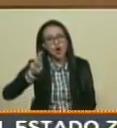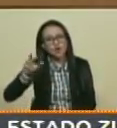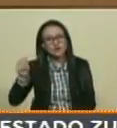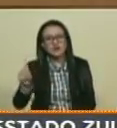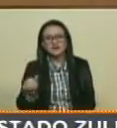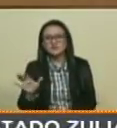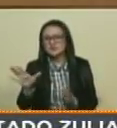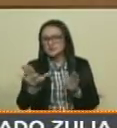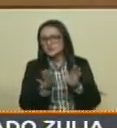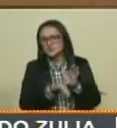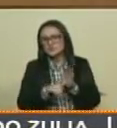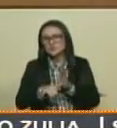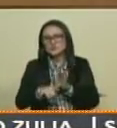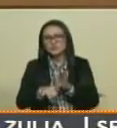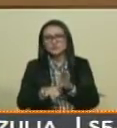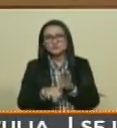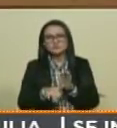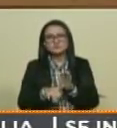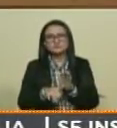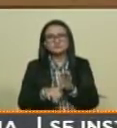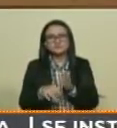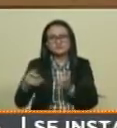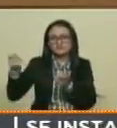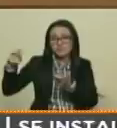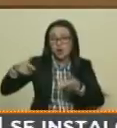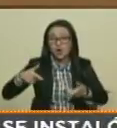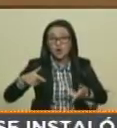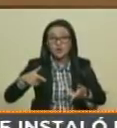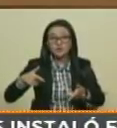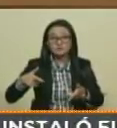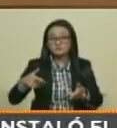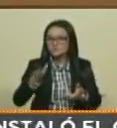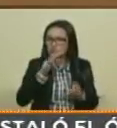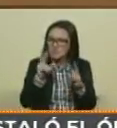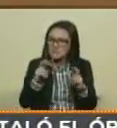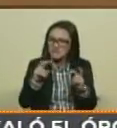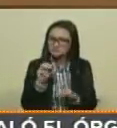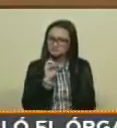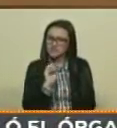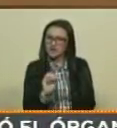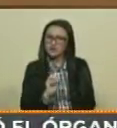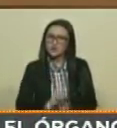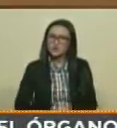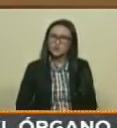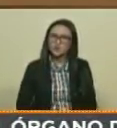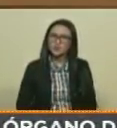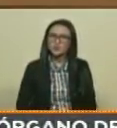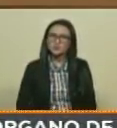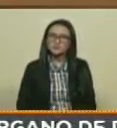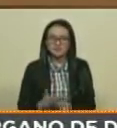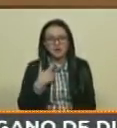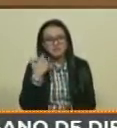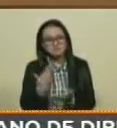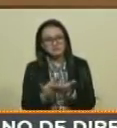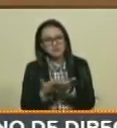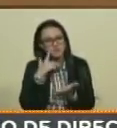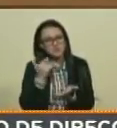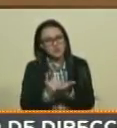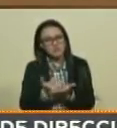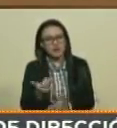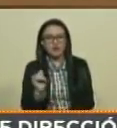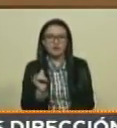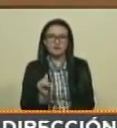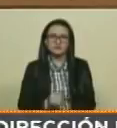desfalcos del fraude importador quedaron sin investigación y tenemos todas las pruebas documentadas al